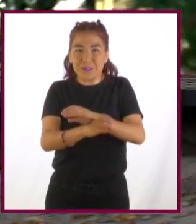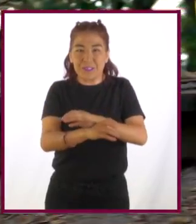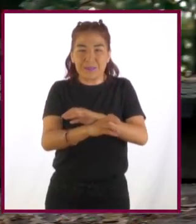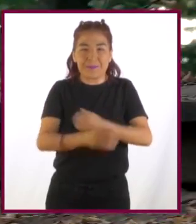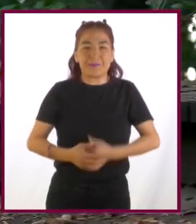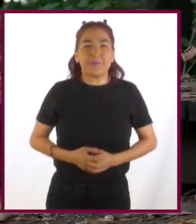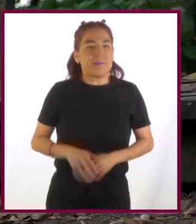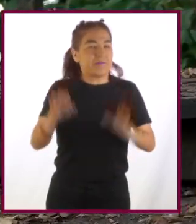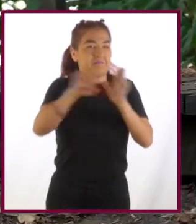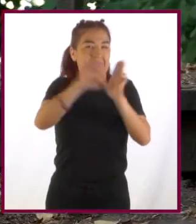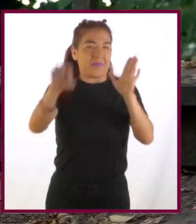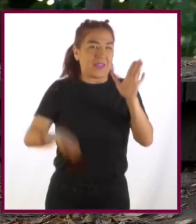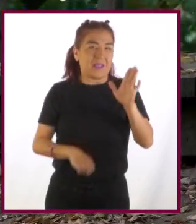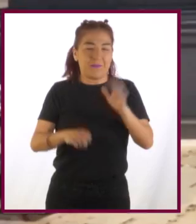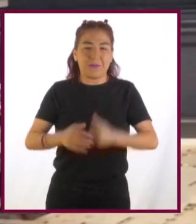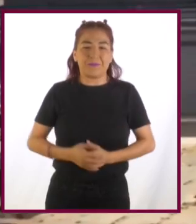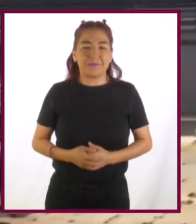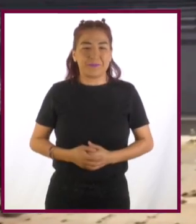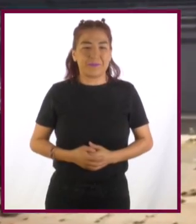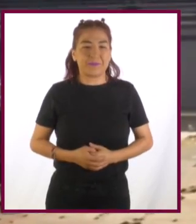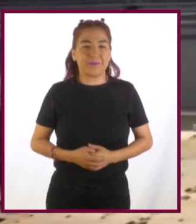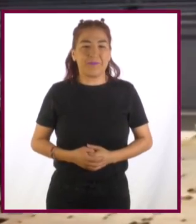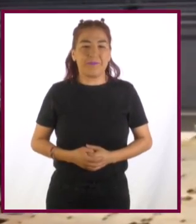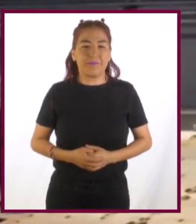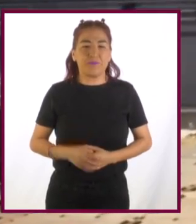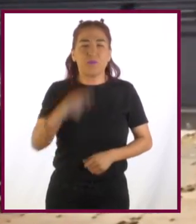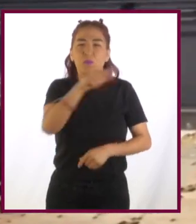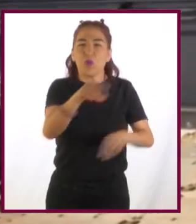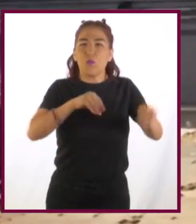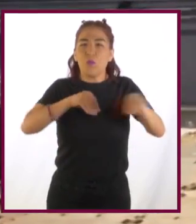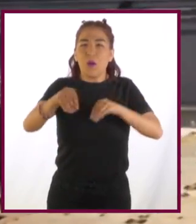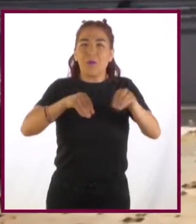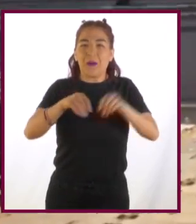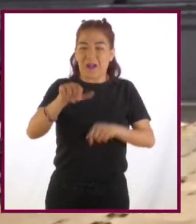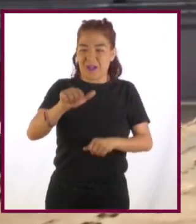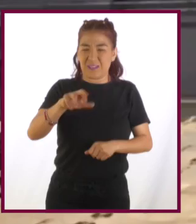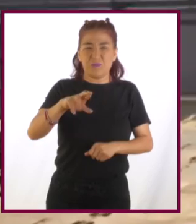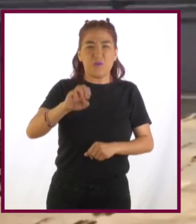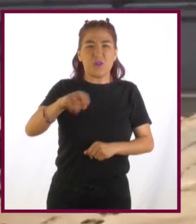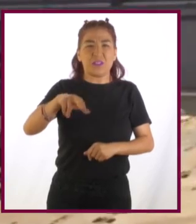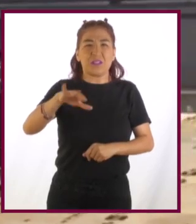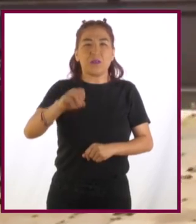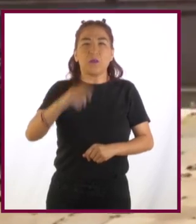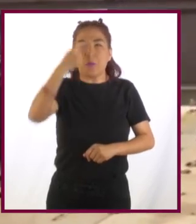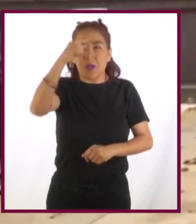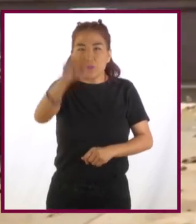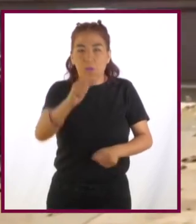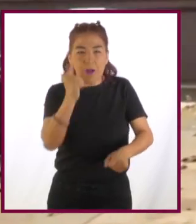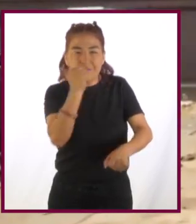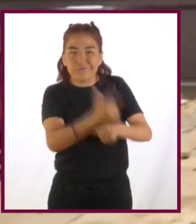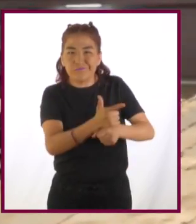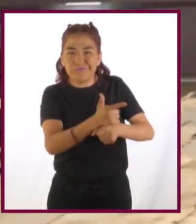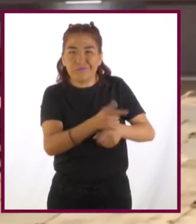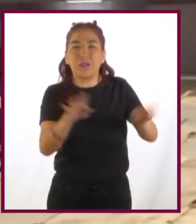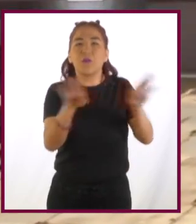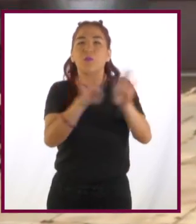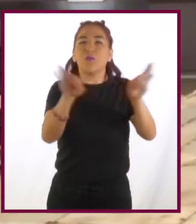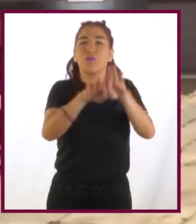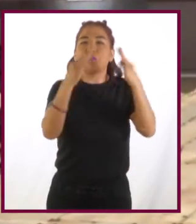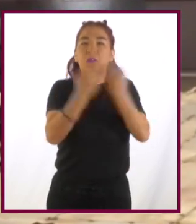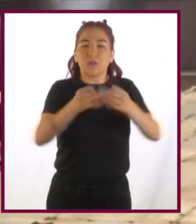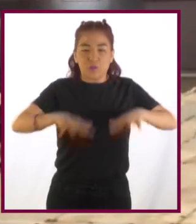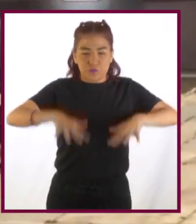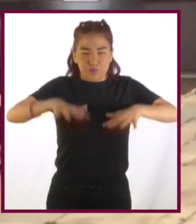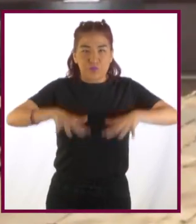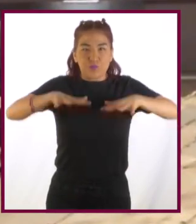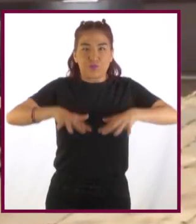del objeto. ¿Sí? Por ejemplo, ese movimiento armónico nos podría ayudar a determinar